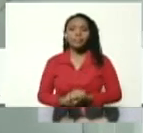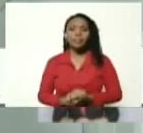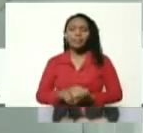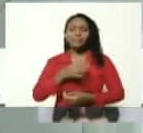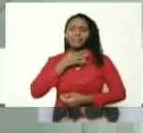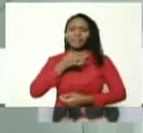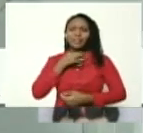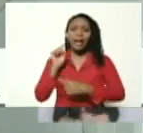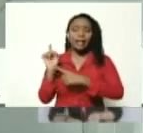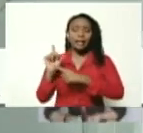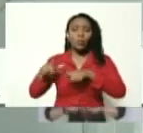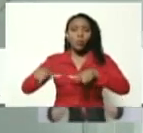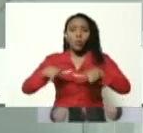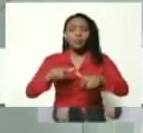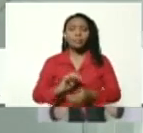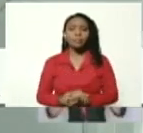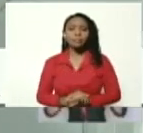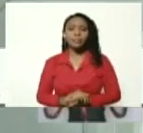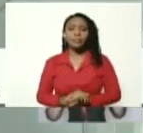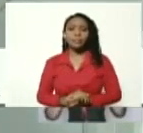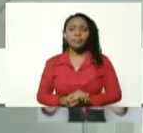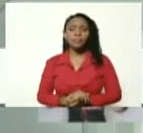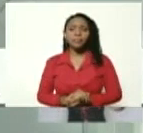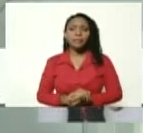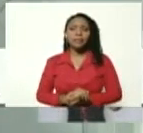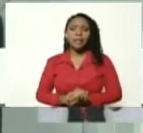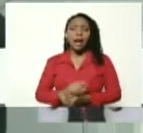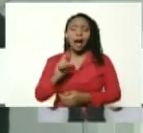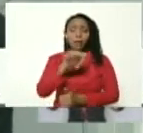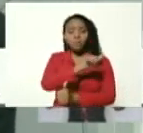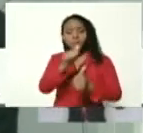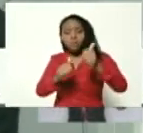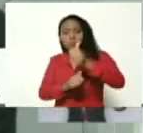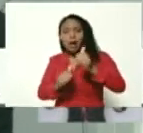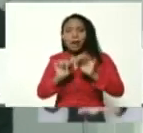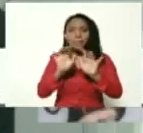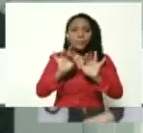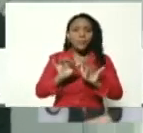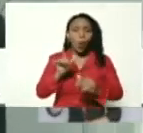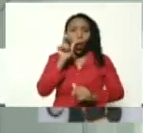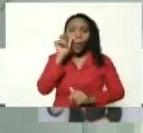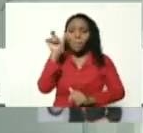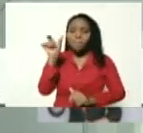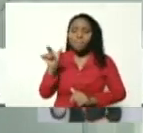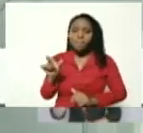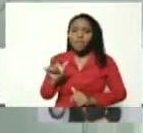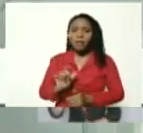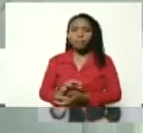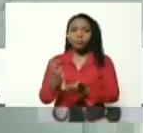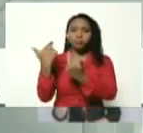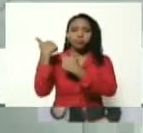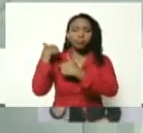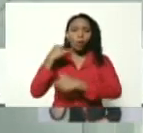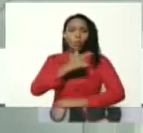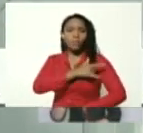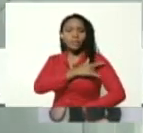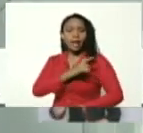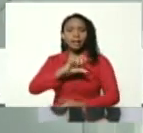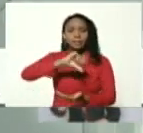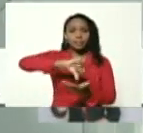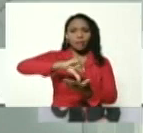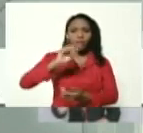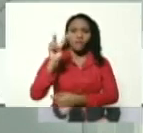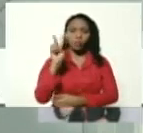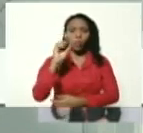gustosamente estos espacios, a su director, el arquitecto Alejandro López, profesor de la Universidad Central de